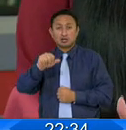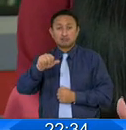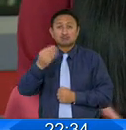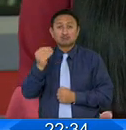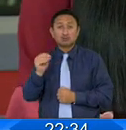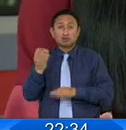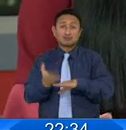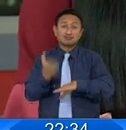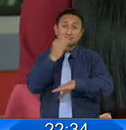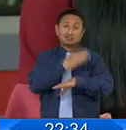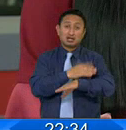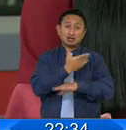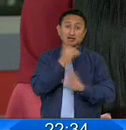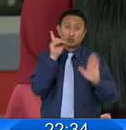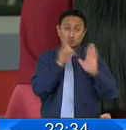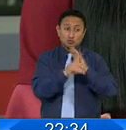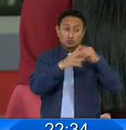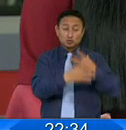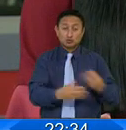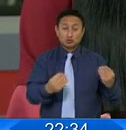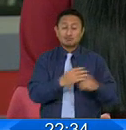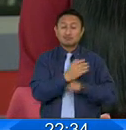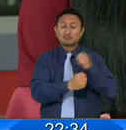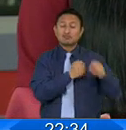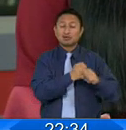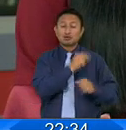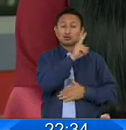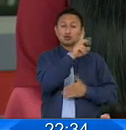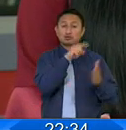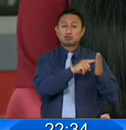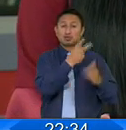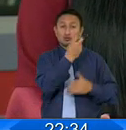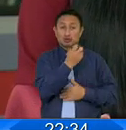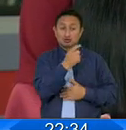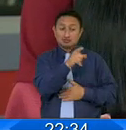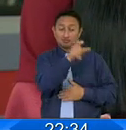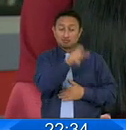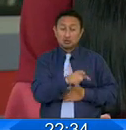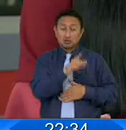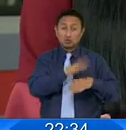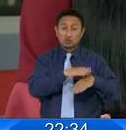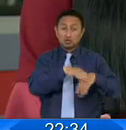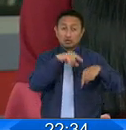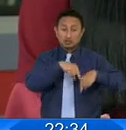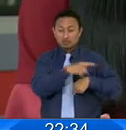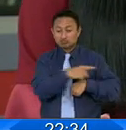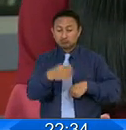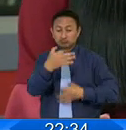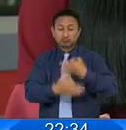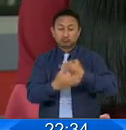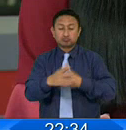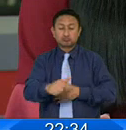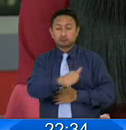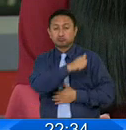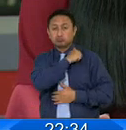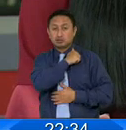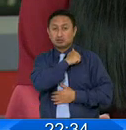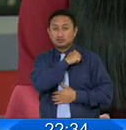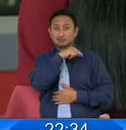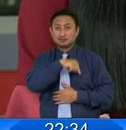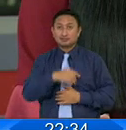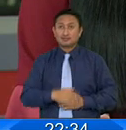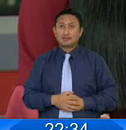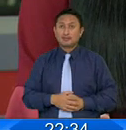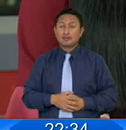fue reportada como desaparecida en el 2012 y el responsable fue sentenciado por secuestro con resultado de